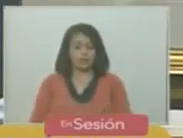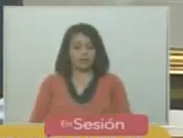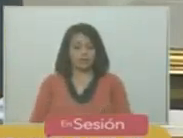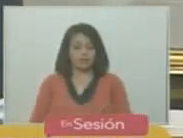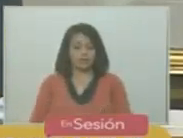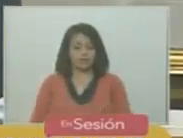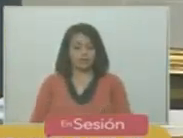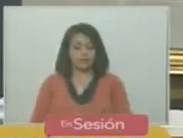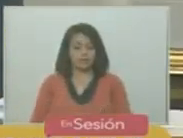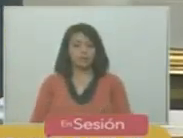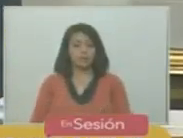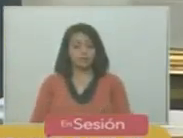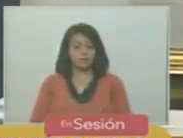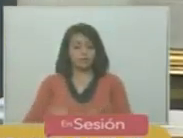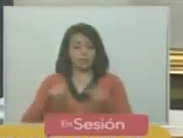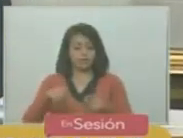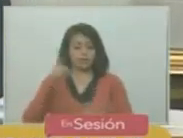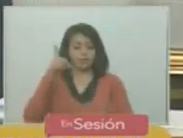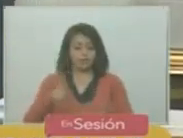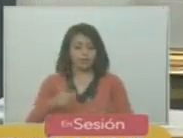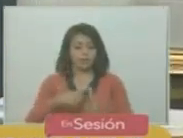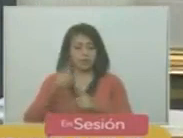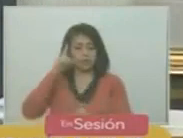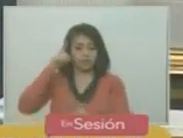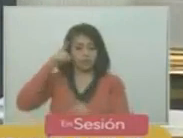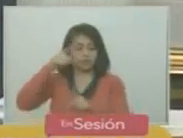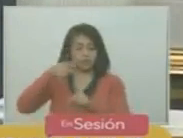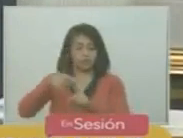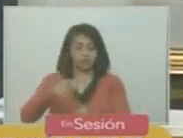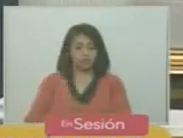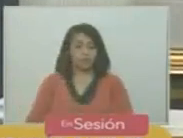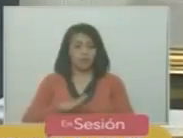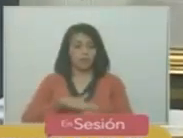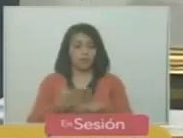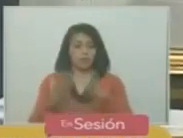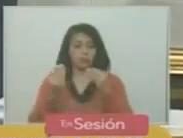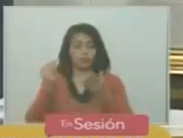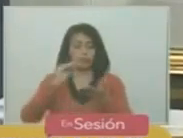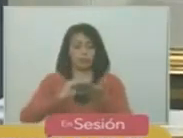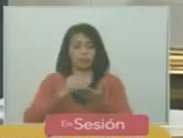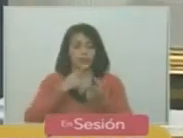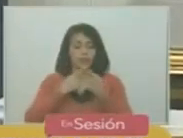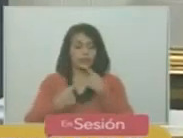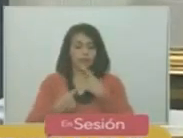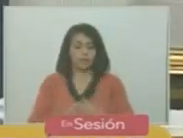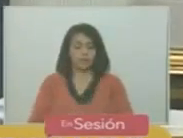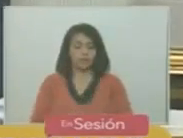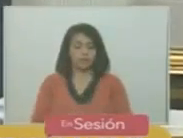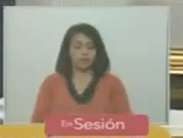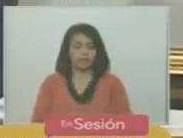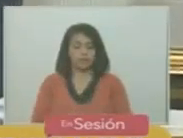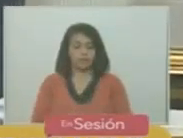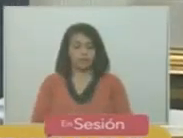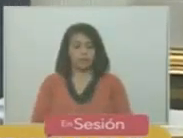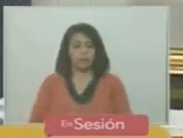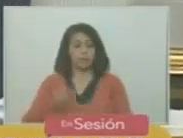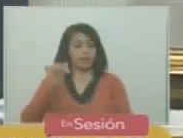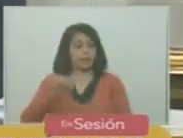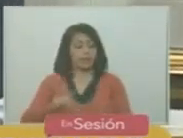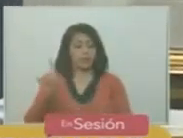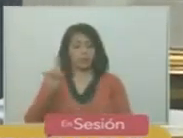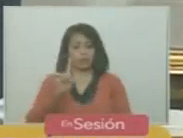que ese debía ser el norte, porque muchas veces lo dijo, esto no